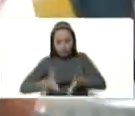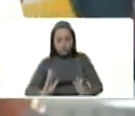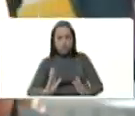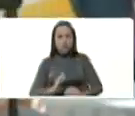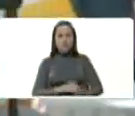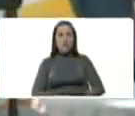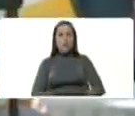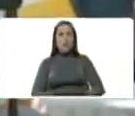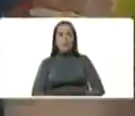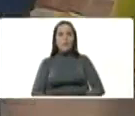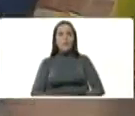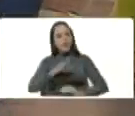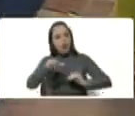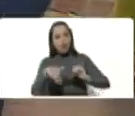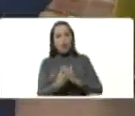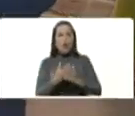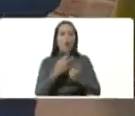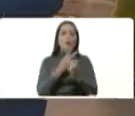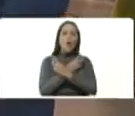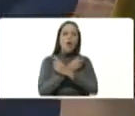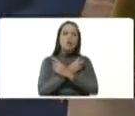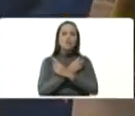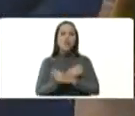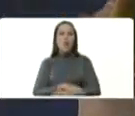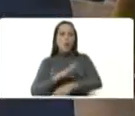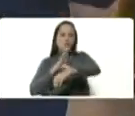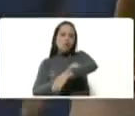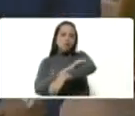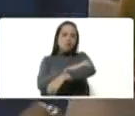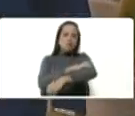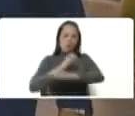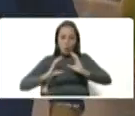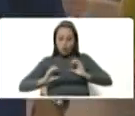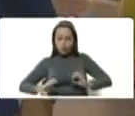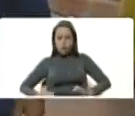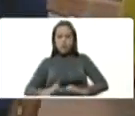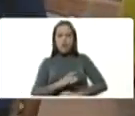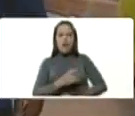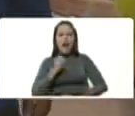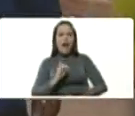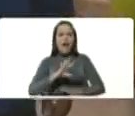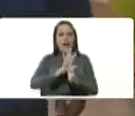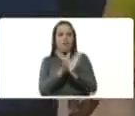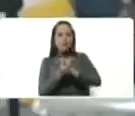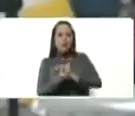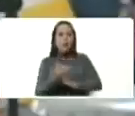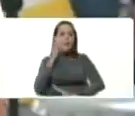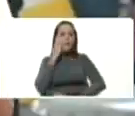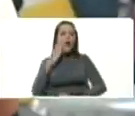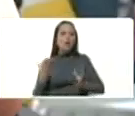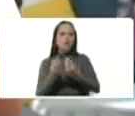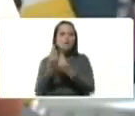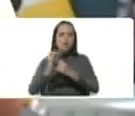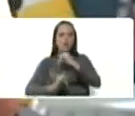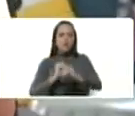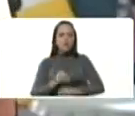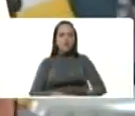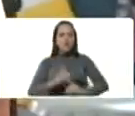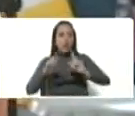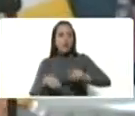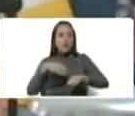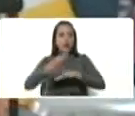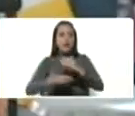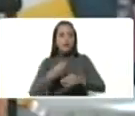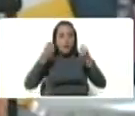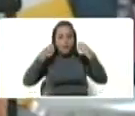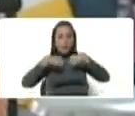Y todos bueno, los huesitos, los músculos, todos adaptándose. Adaptándose, tanto así la mamá es. Como el bebé. Y luego vamos a hacer otros